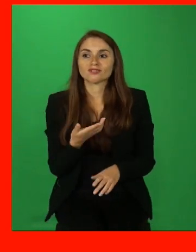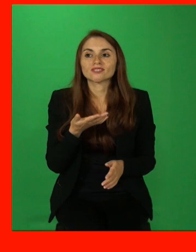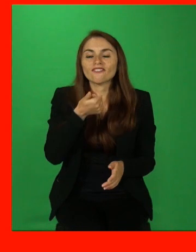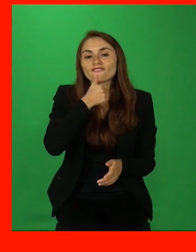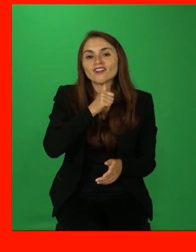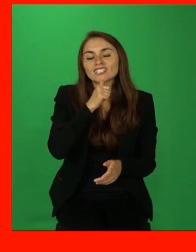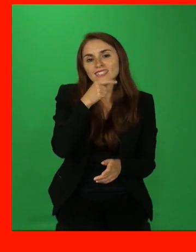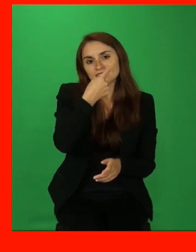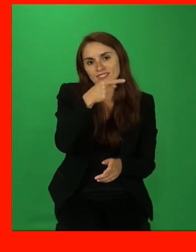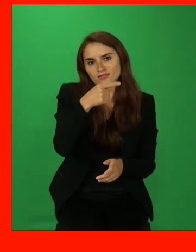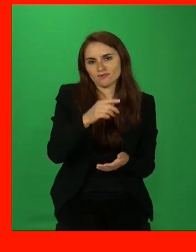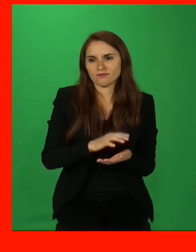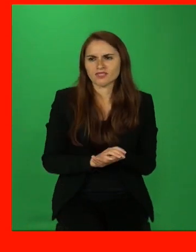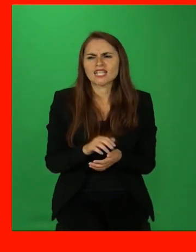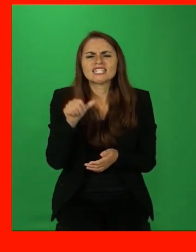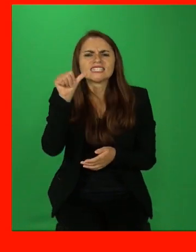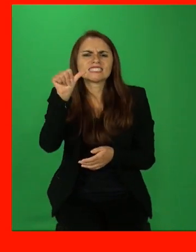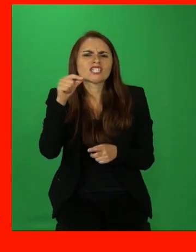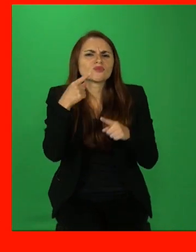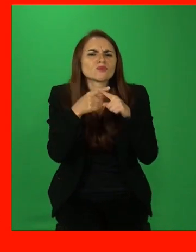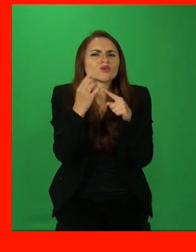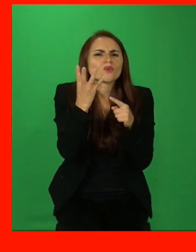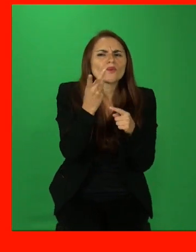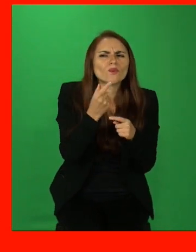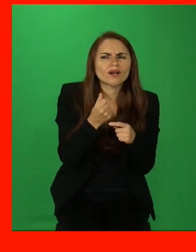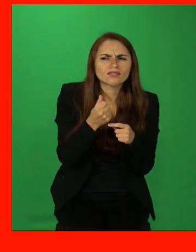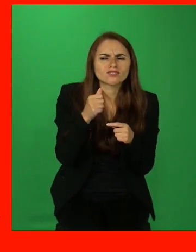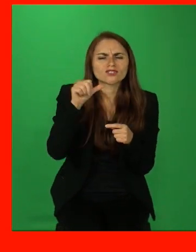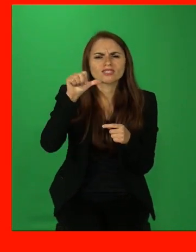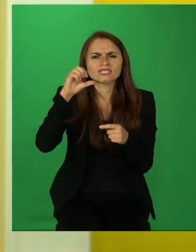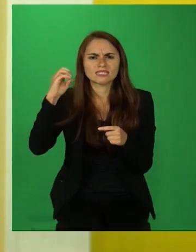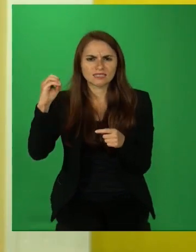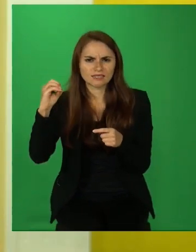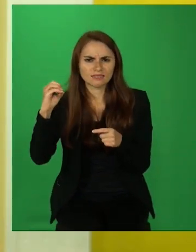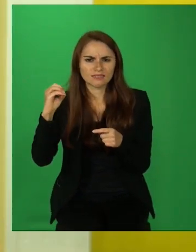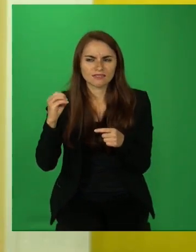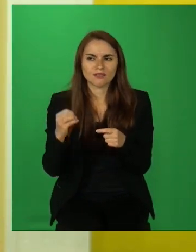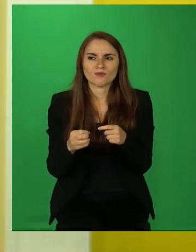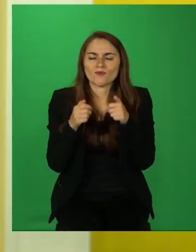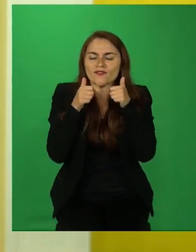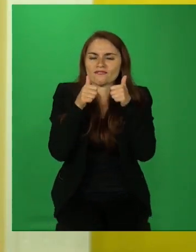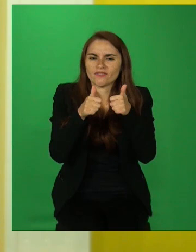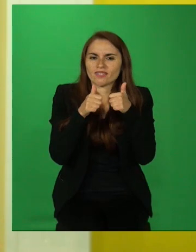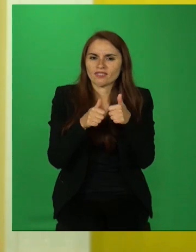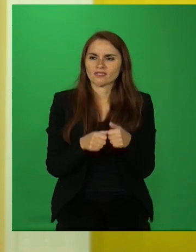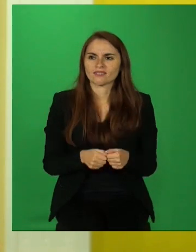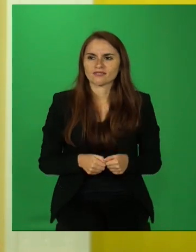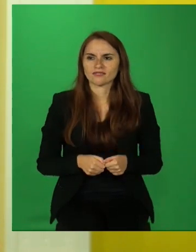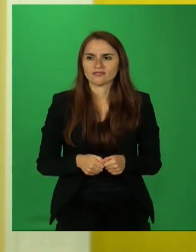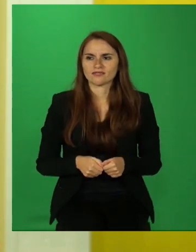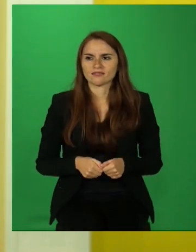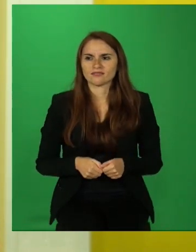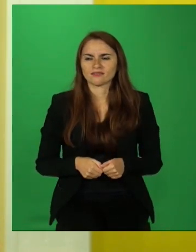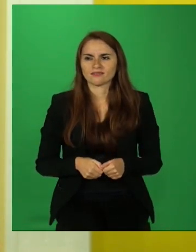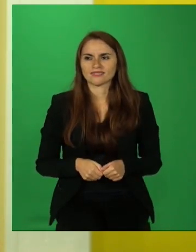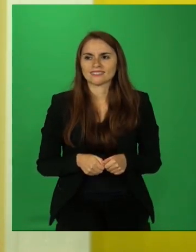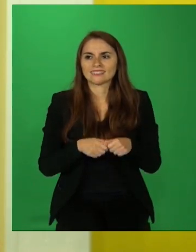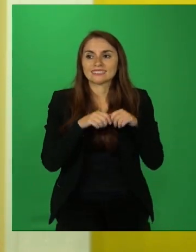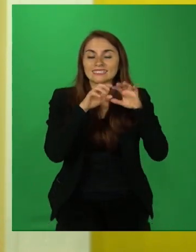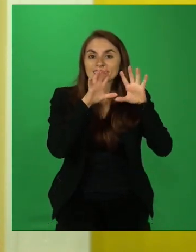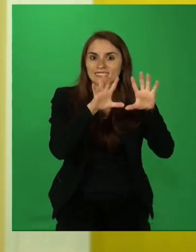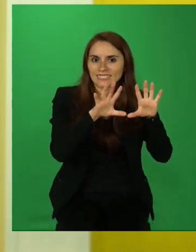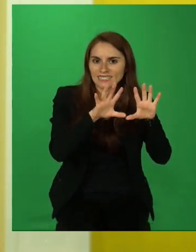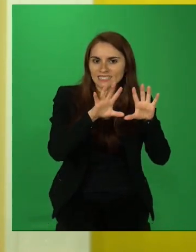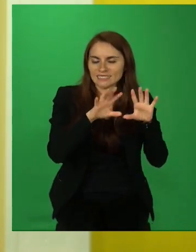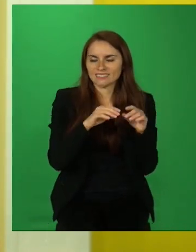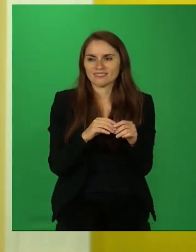por perdón 6 por cuánto nos va a dar 60 muy bien nos va a dar 10 se me estaba escapando